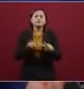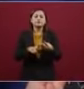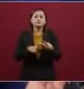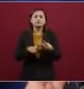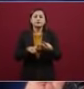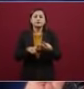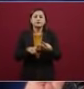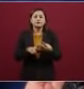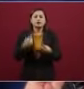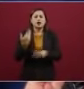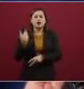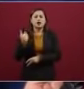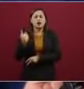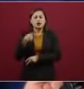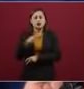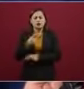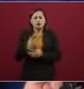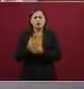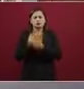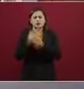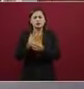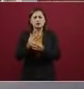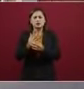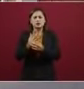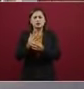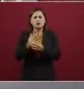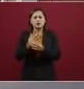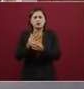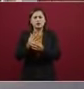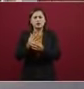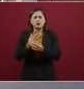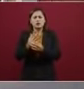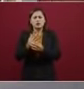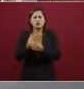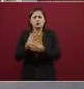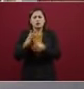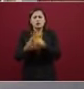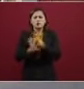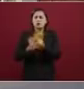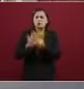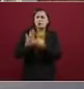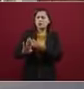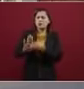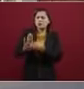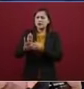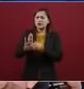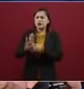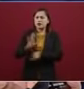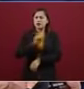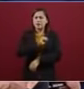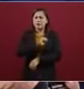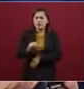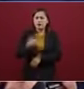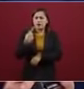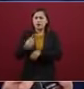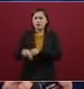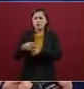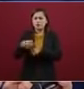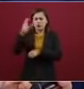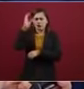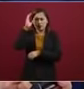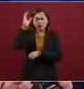acaba de mencionar que van a combatir crímenes, van a prevenir la delincuencia, pero también